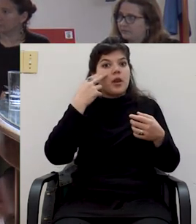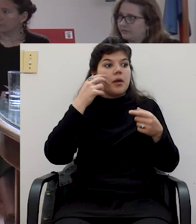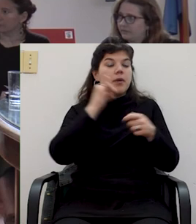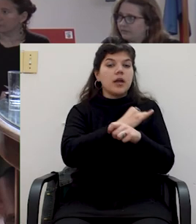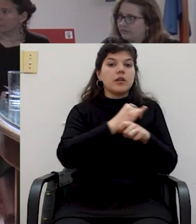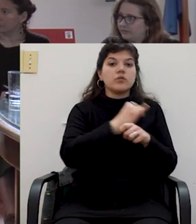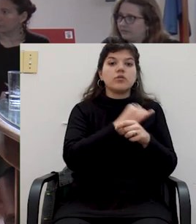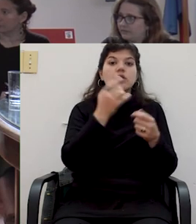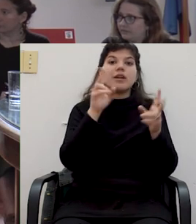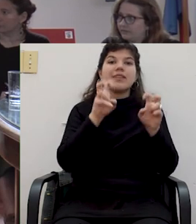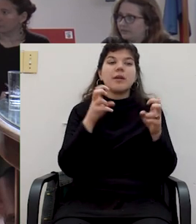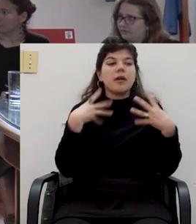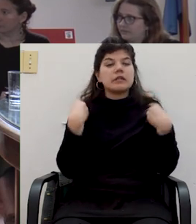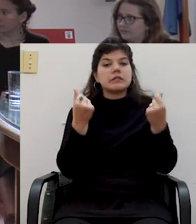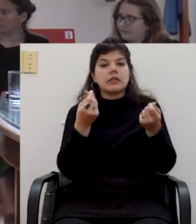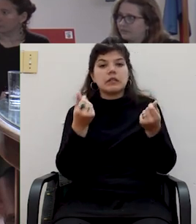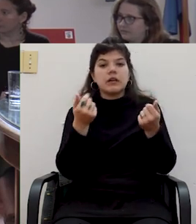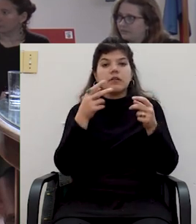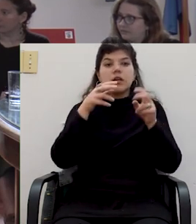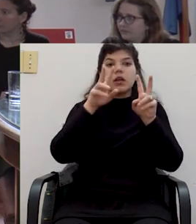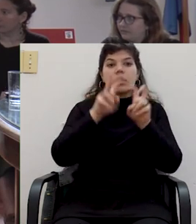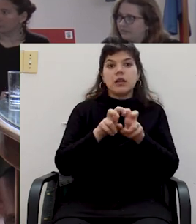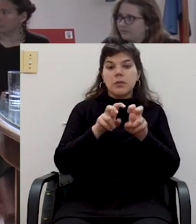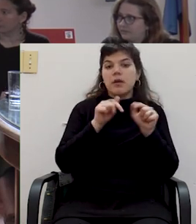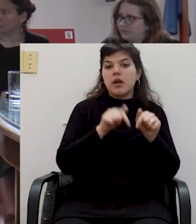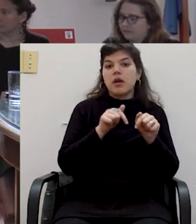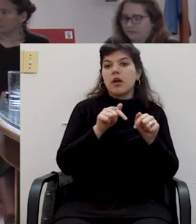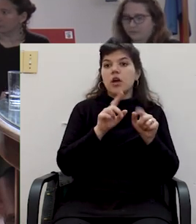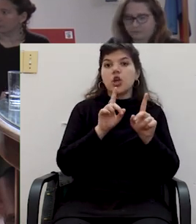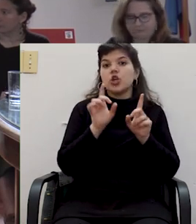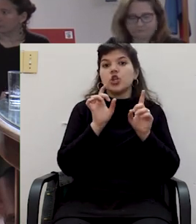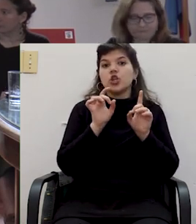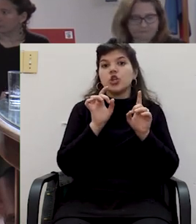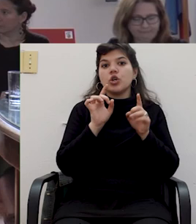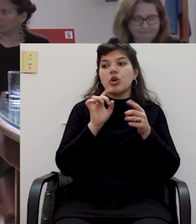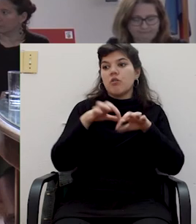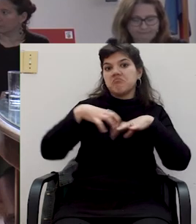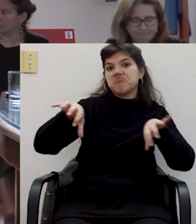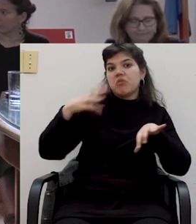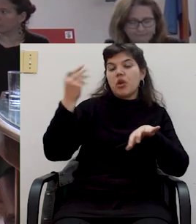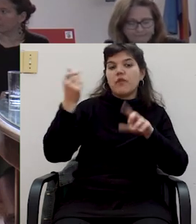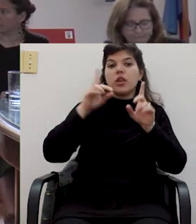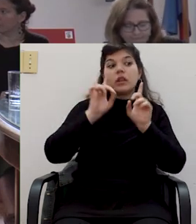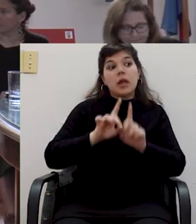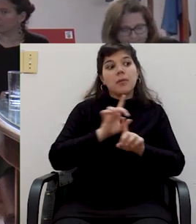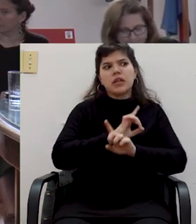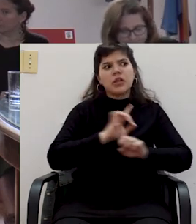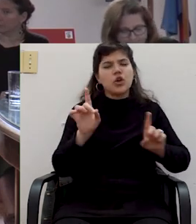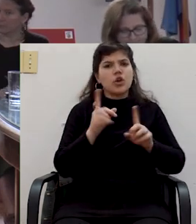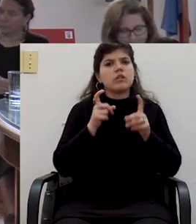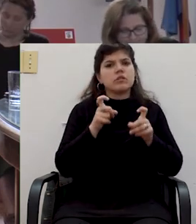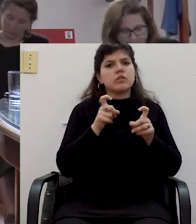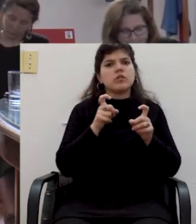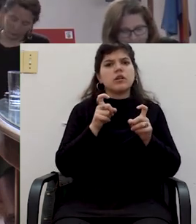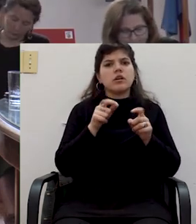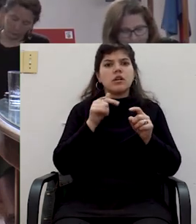es la sensibilización en relación a una temática que no sea relativamente ajena o en relación a la que no necesariamente vemos